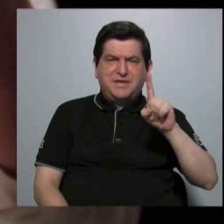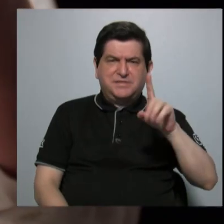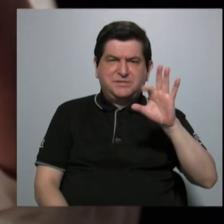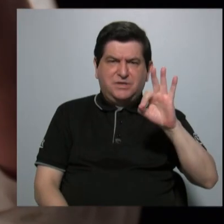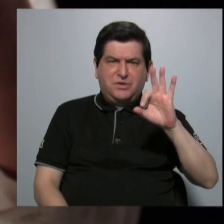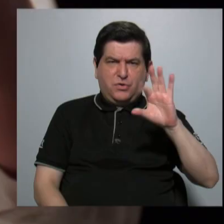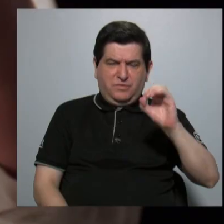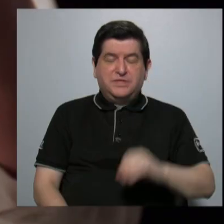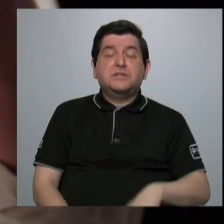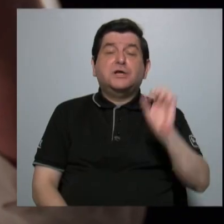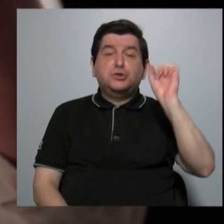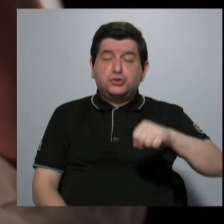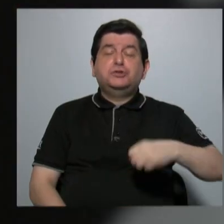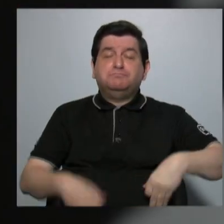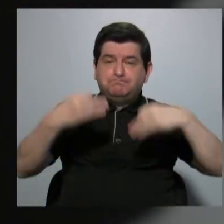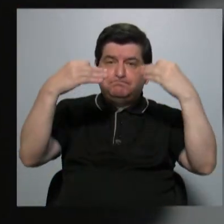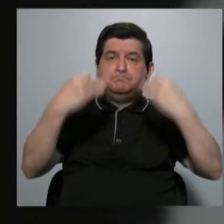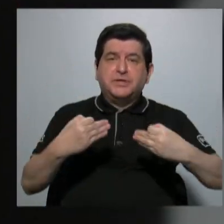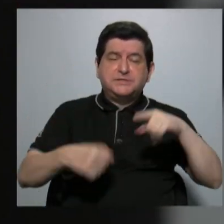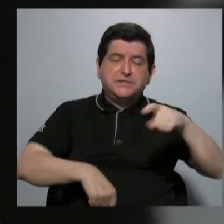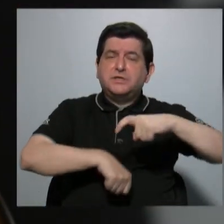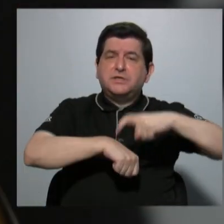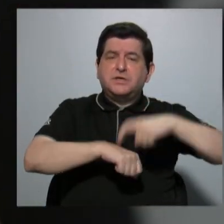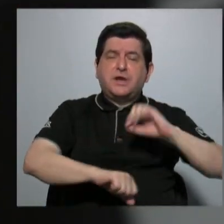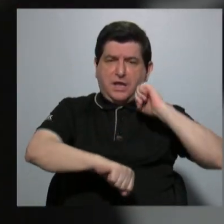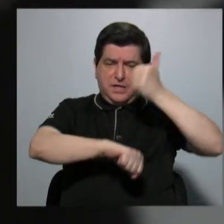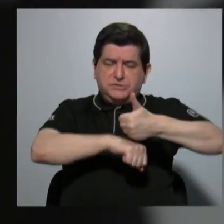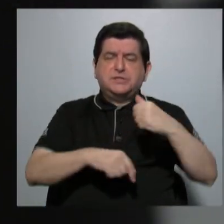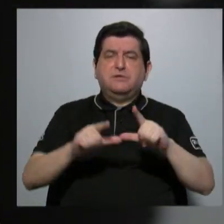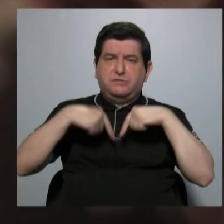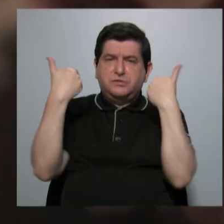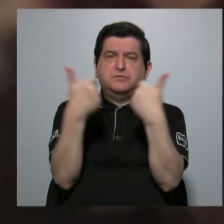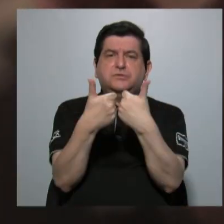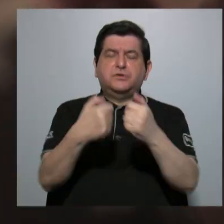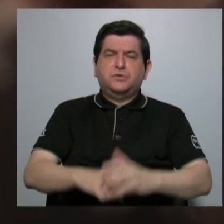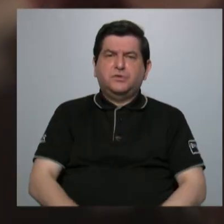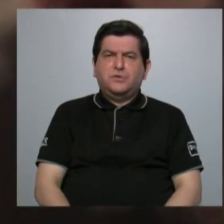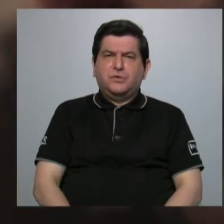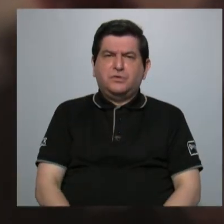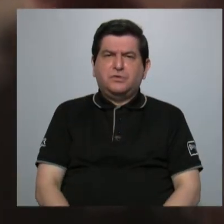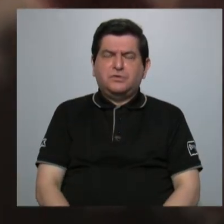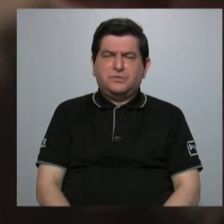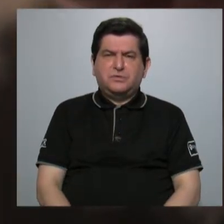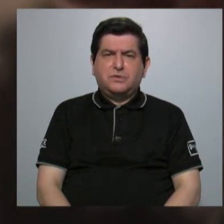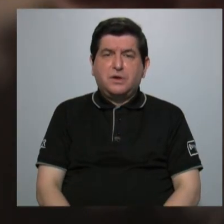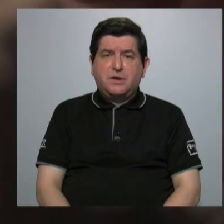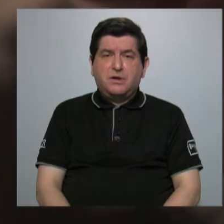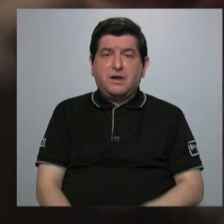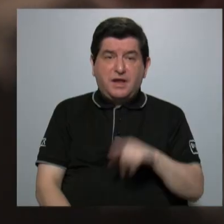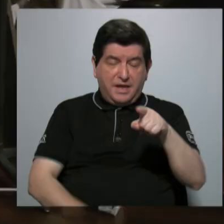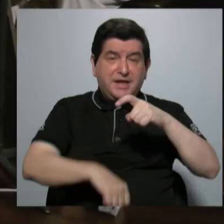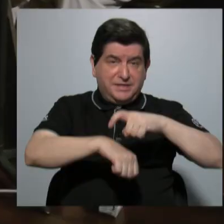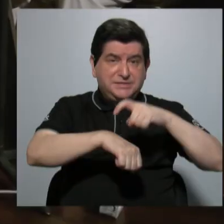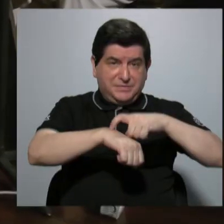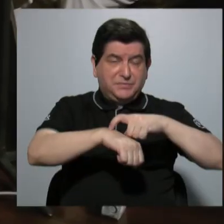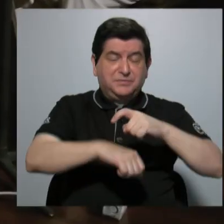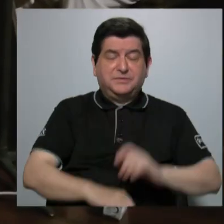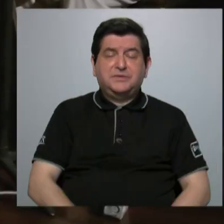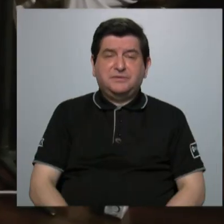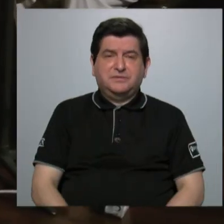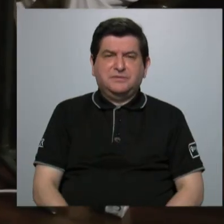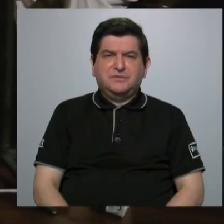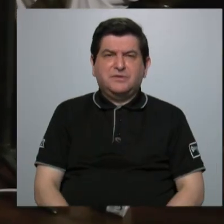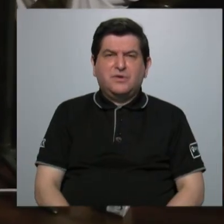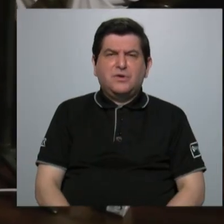en 1990 decidimos crear el grupo. ¿Verdad? ¿Decidieron qué, perdón? Crear el grupo, Exacto. Quinteto Miravalles.